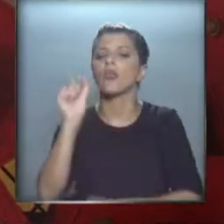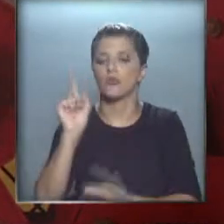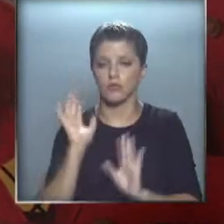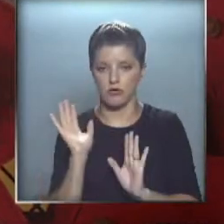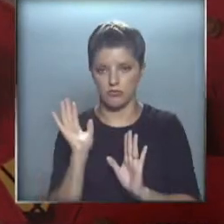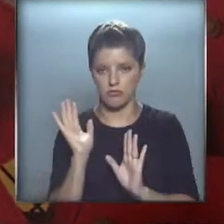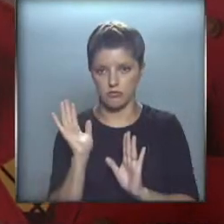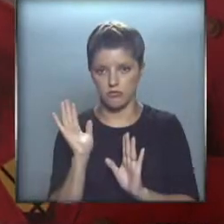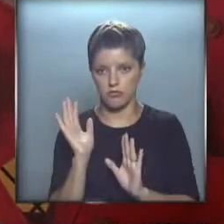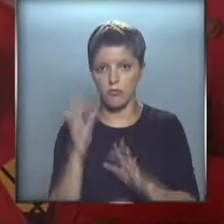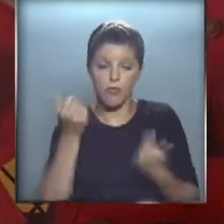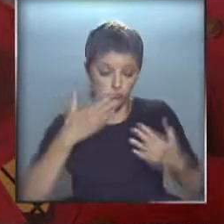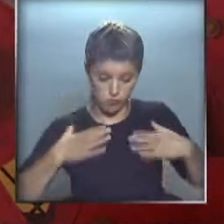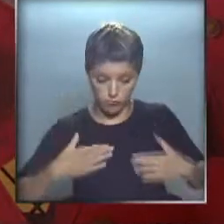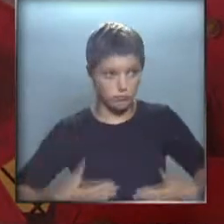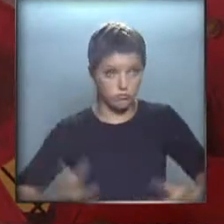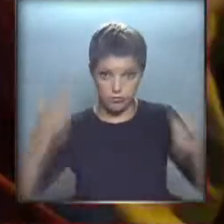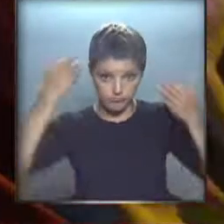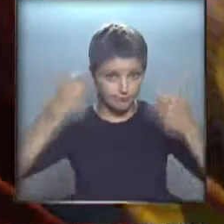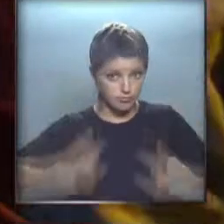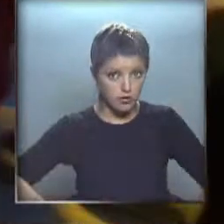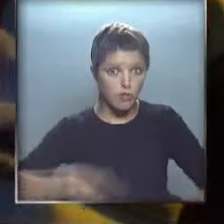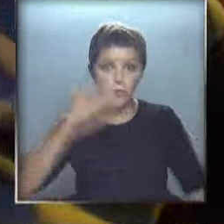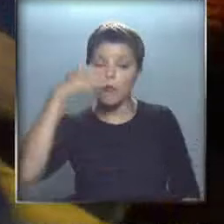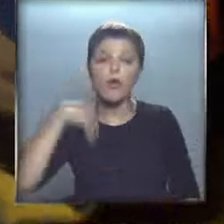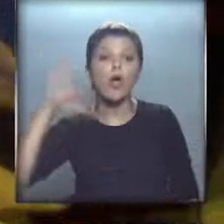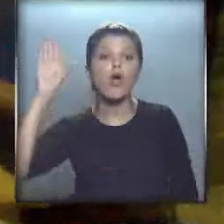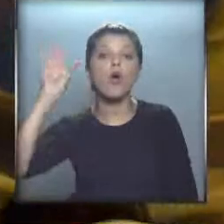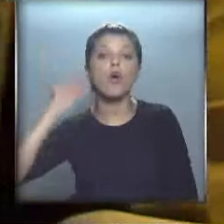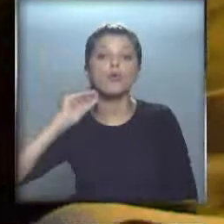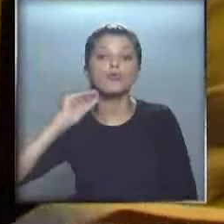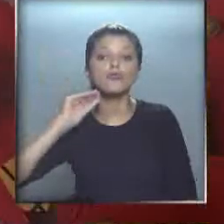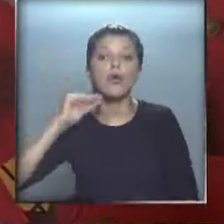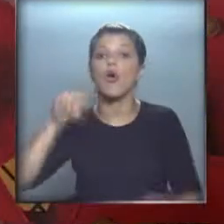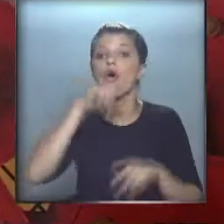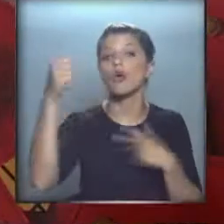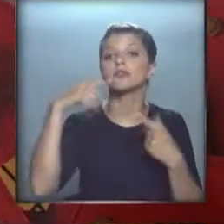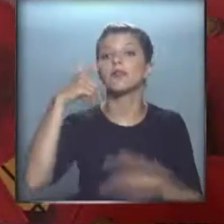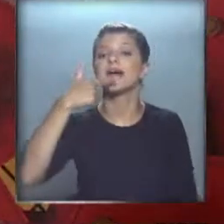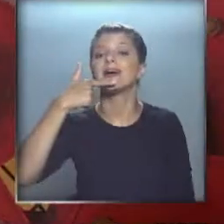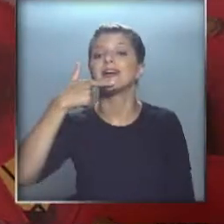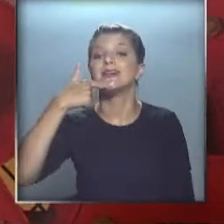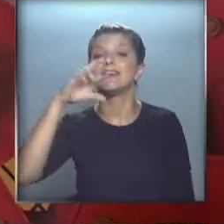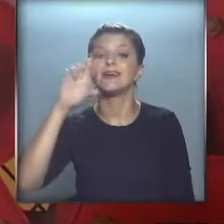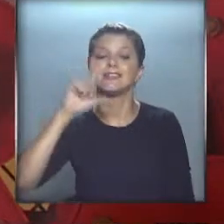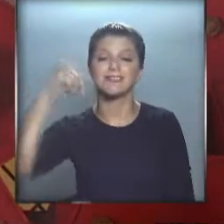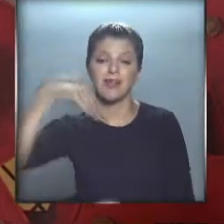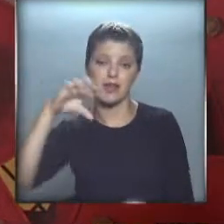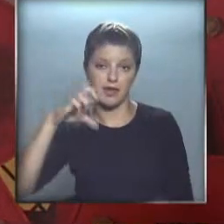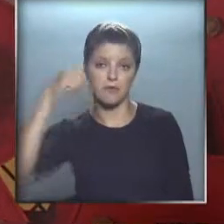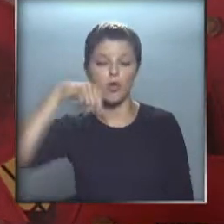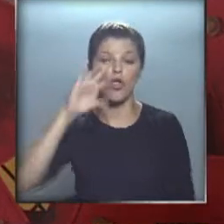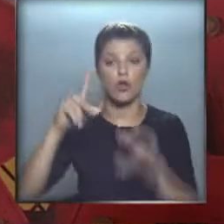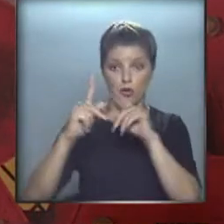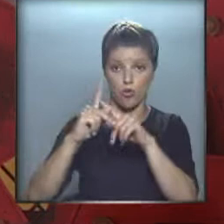no... Me he visto así y capaz escucho algo como el Slipknot, toda esa música fuerte. O sea, a veces te